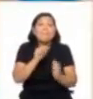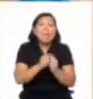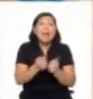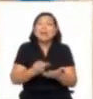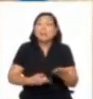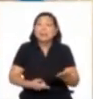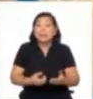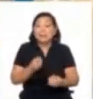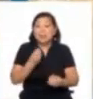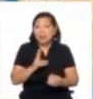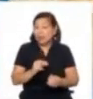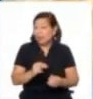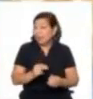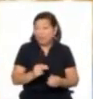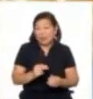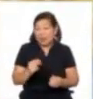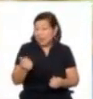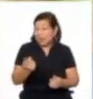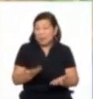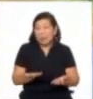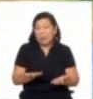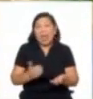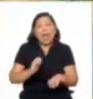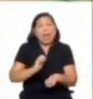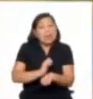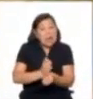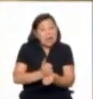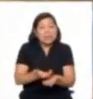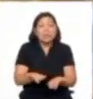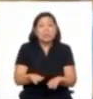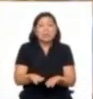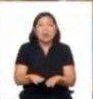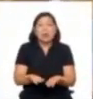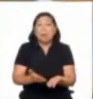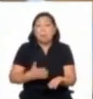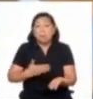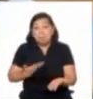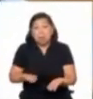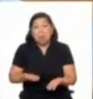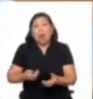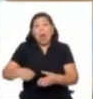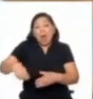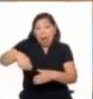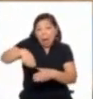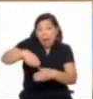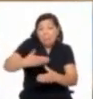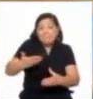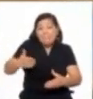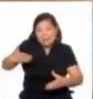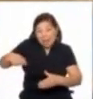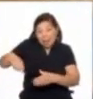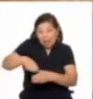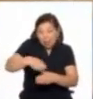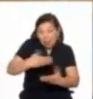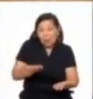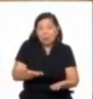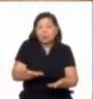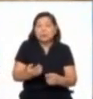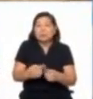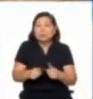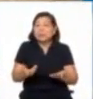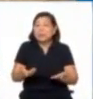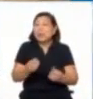ejemplo, alimentos que no se descompongan muy rápido, como el queso, también podemos incluirle el atún y diferentes alimentos